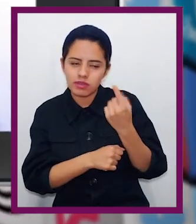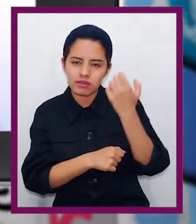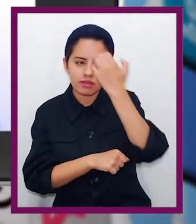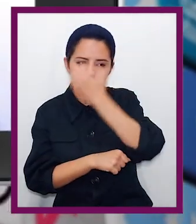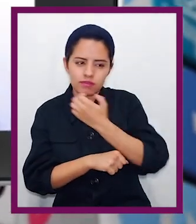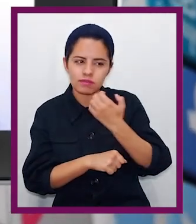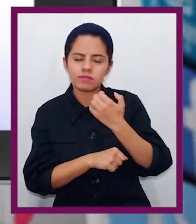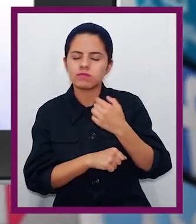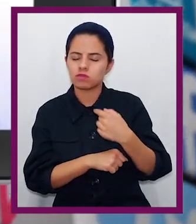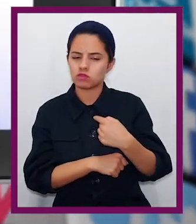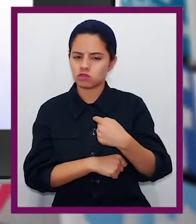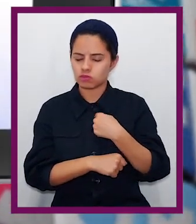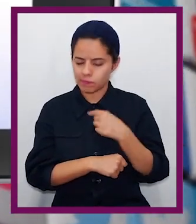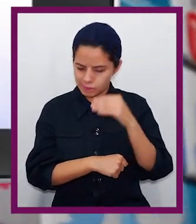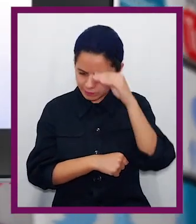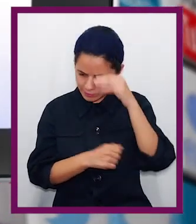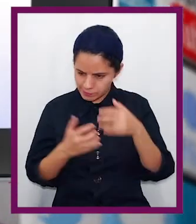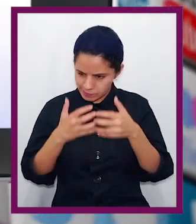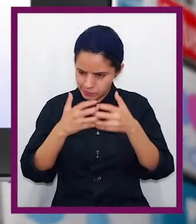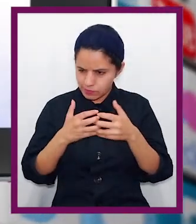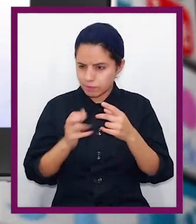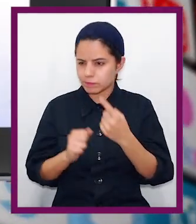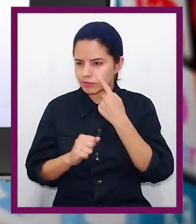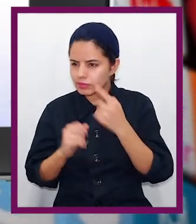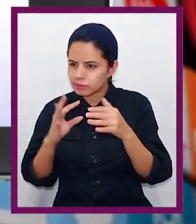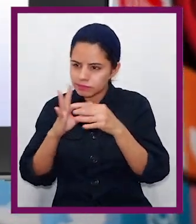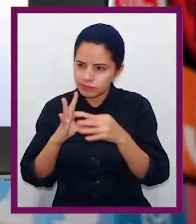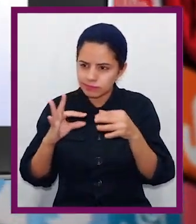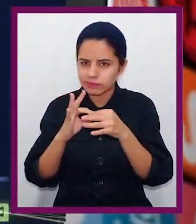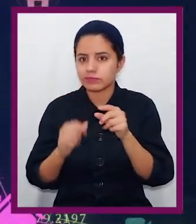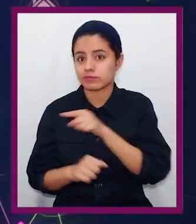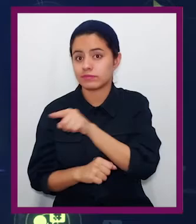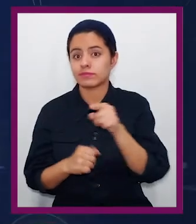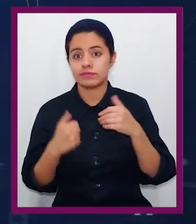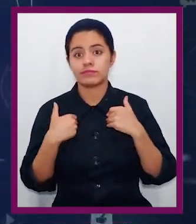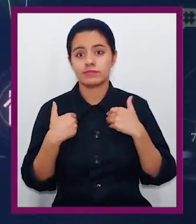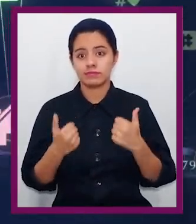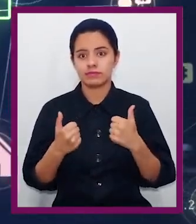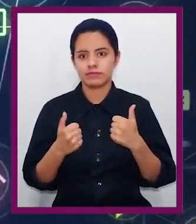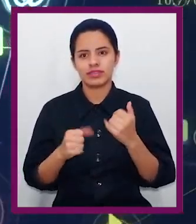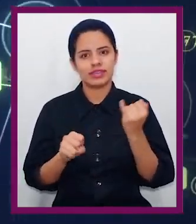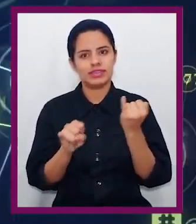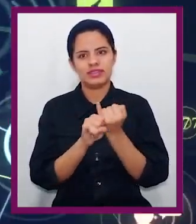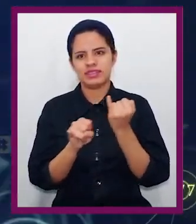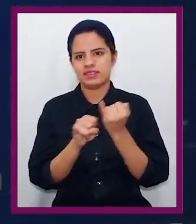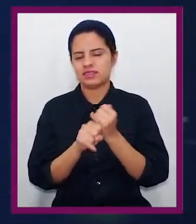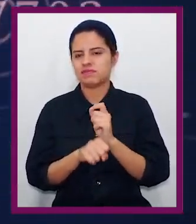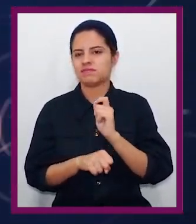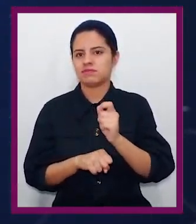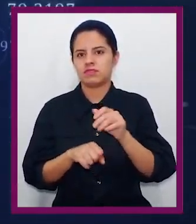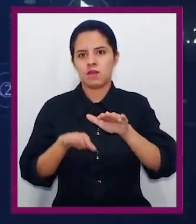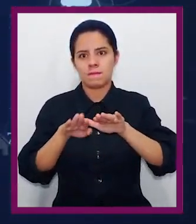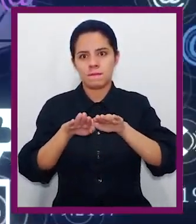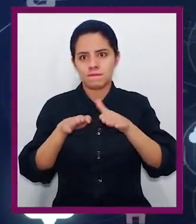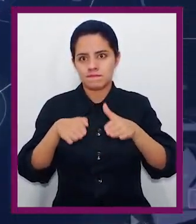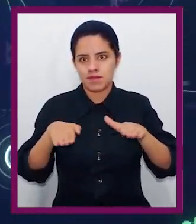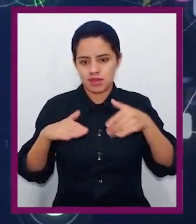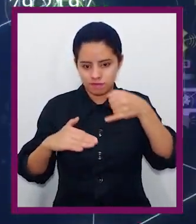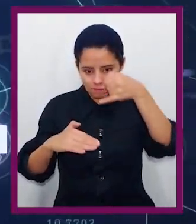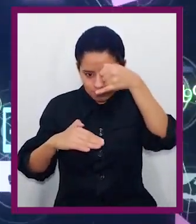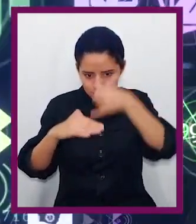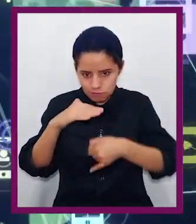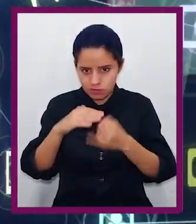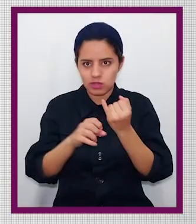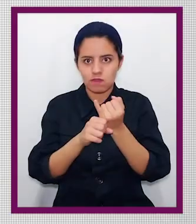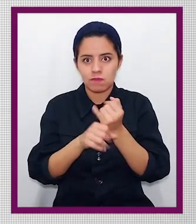través de mis ojos traducirlo para que los demás puedan también entenderlo. El internet es un mar de información. ¿Qué es lo que ocurría? Bueno, las